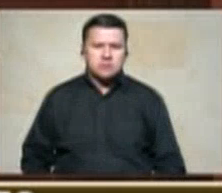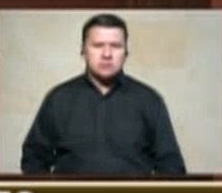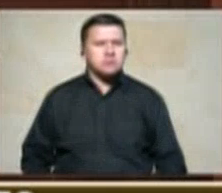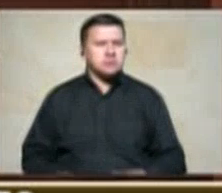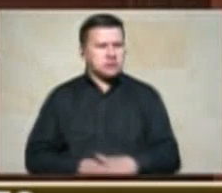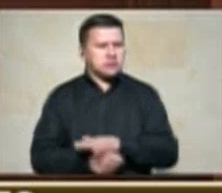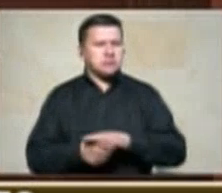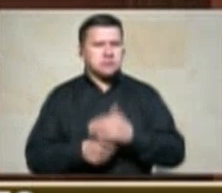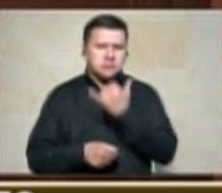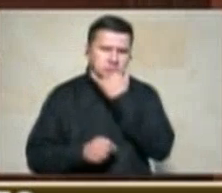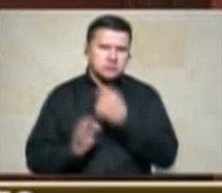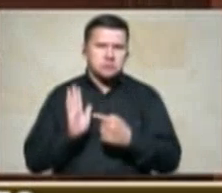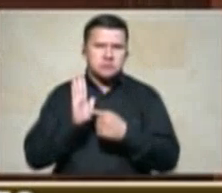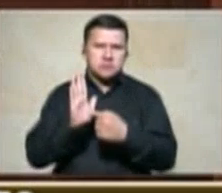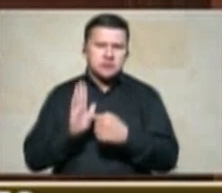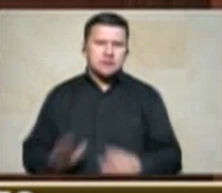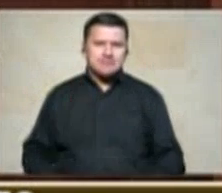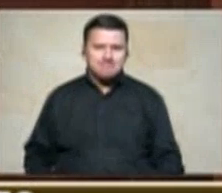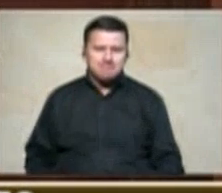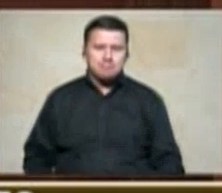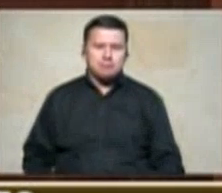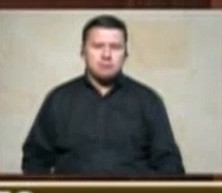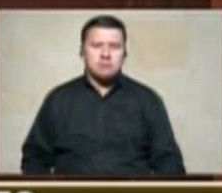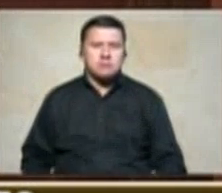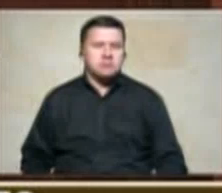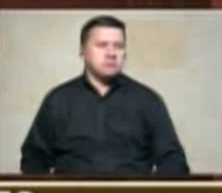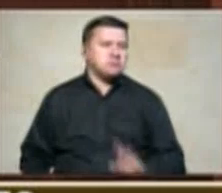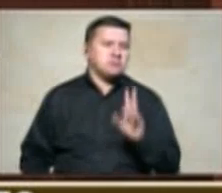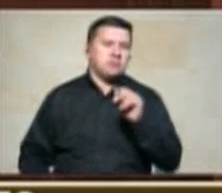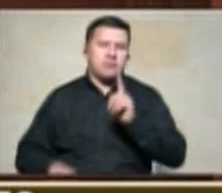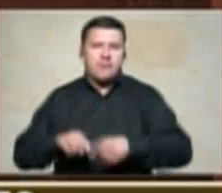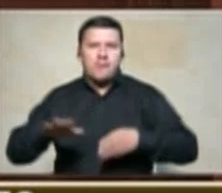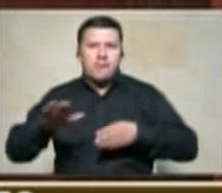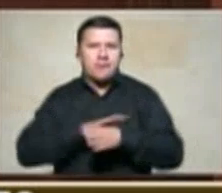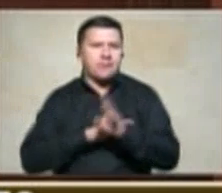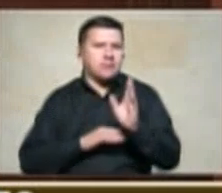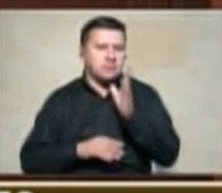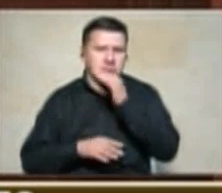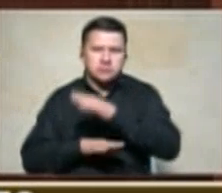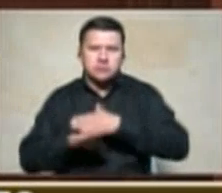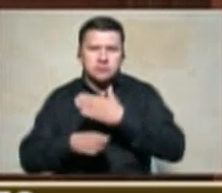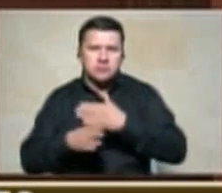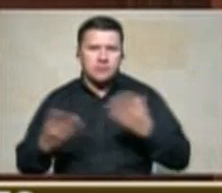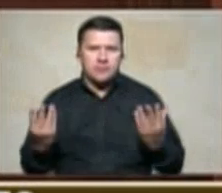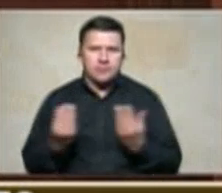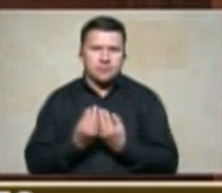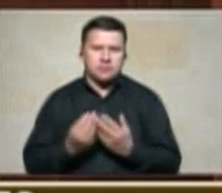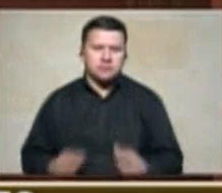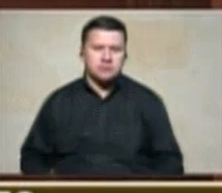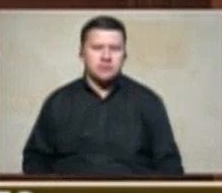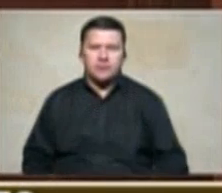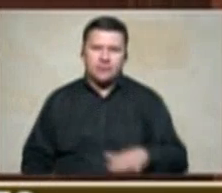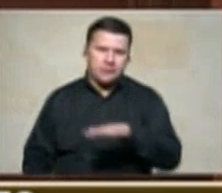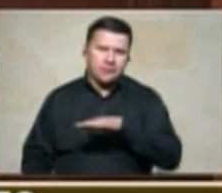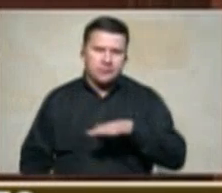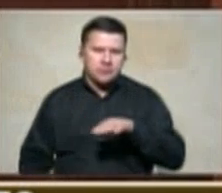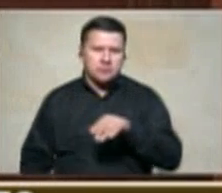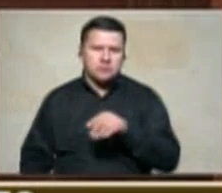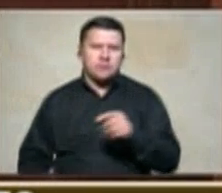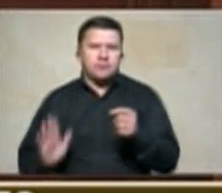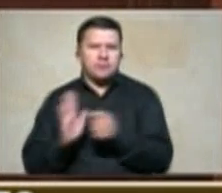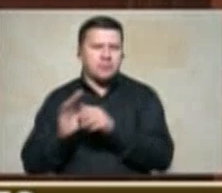situaciones como la que se expone, y es no acceder o no restituir frente a